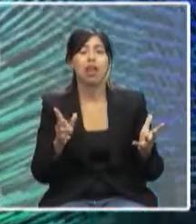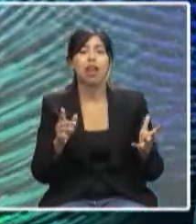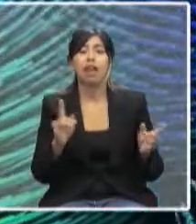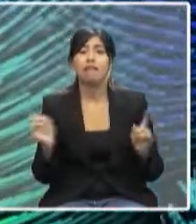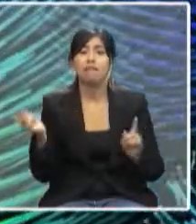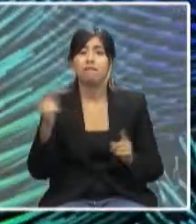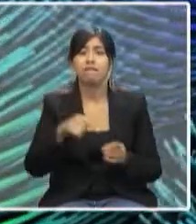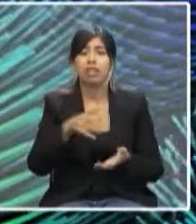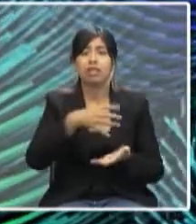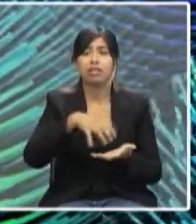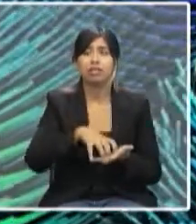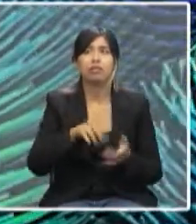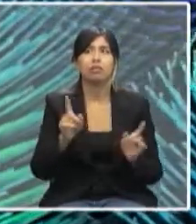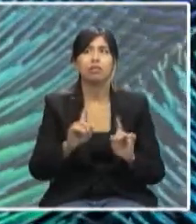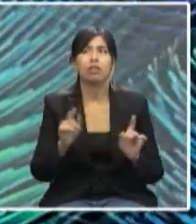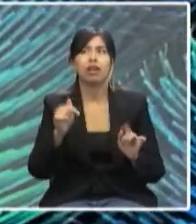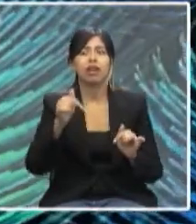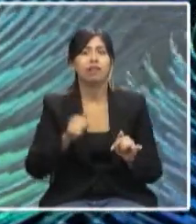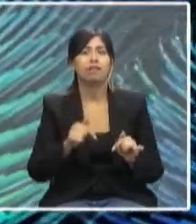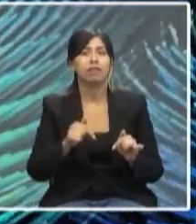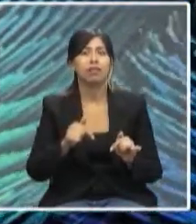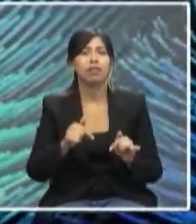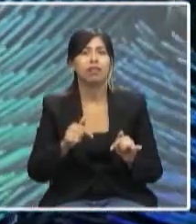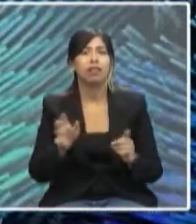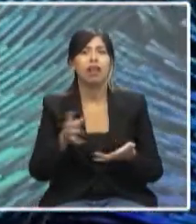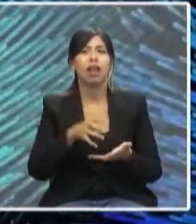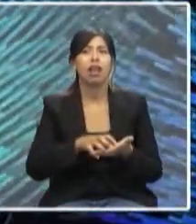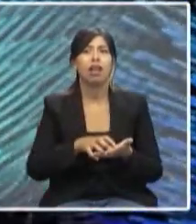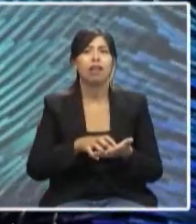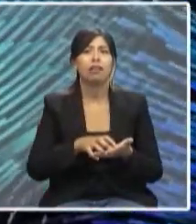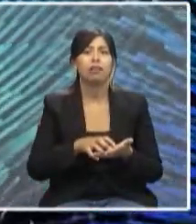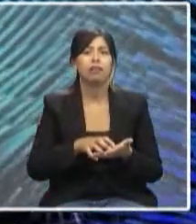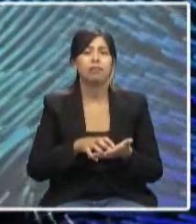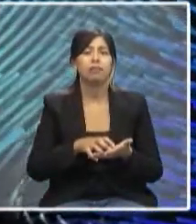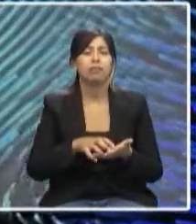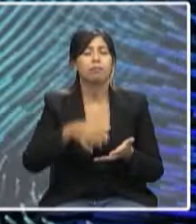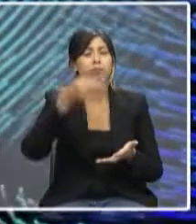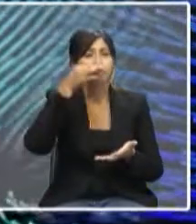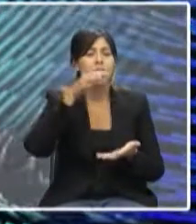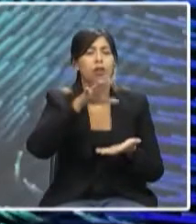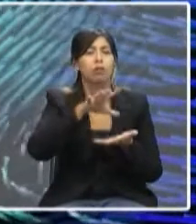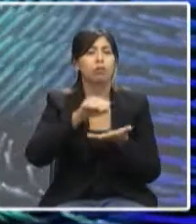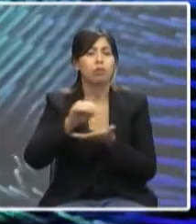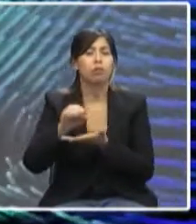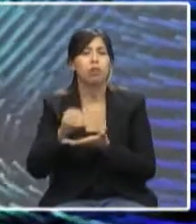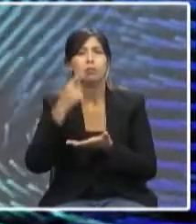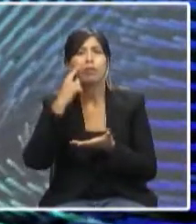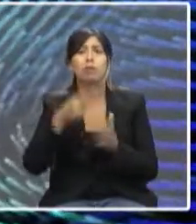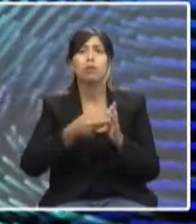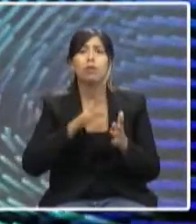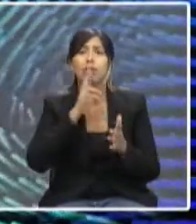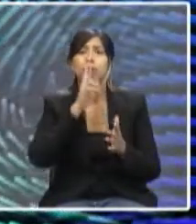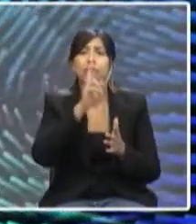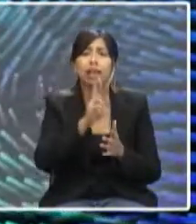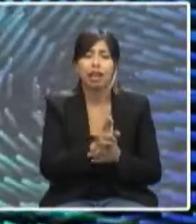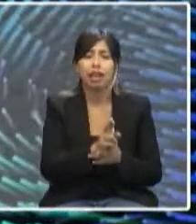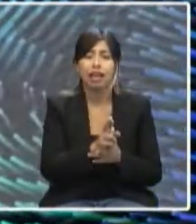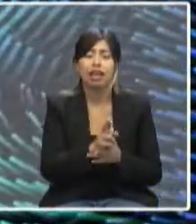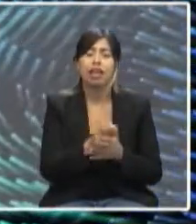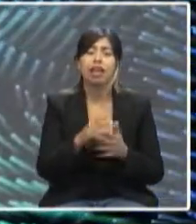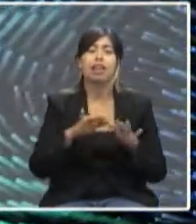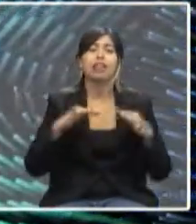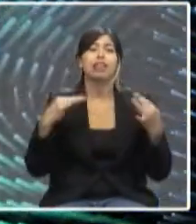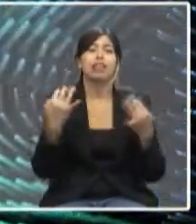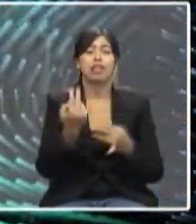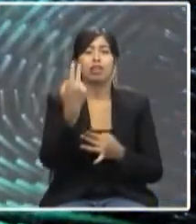A Silicon Valley se viene a coger el mindset, pero el problema que tú vas a solucionar es un problema de tu entorno. Entonces,